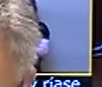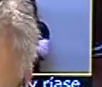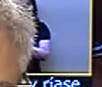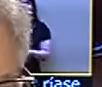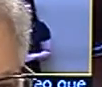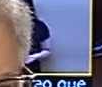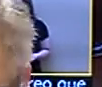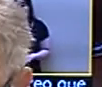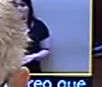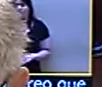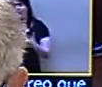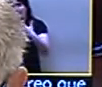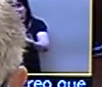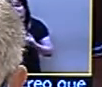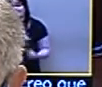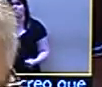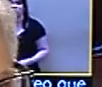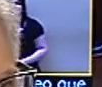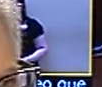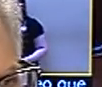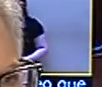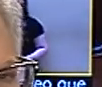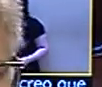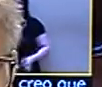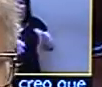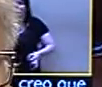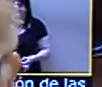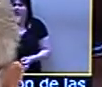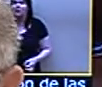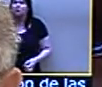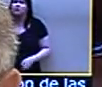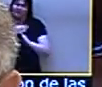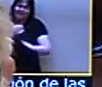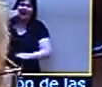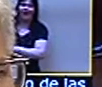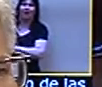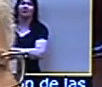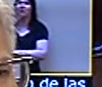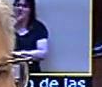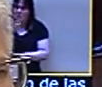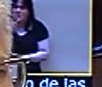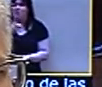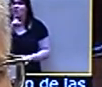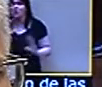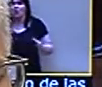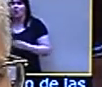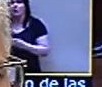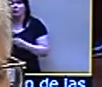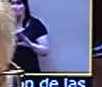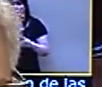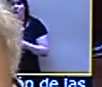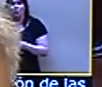están asignadas una ley de claridad de canadá que participe o seguiría eso ayer se no me diable